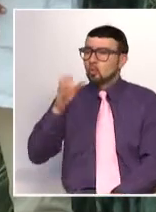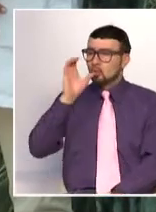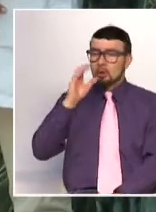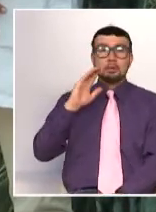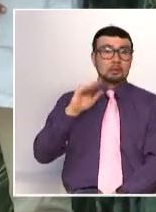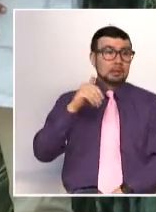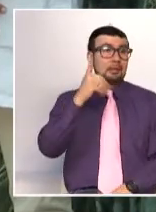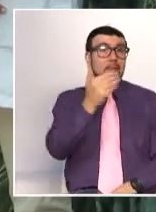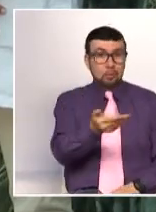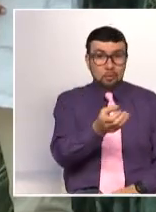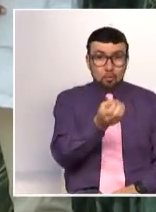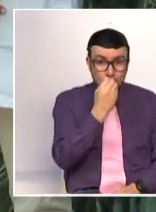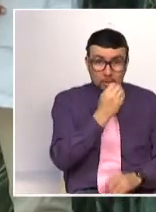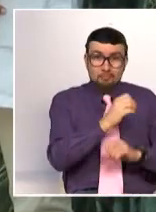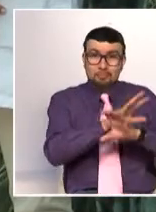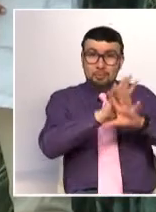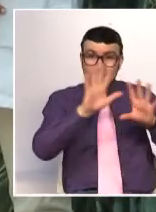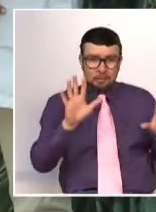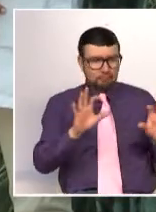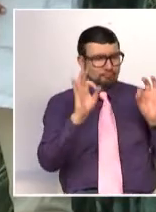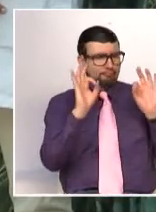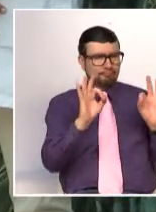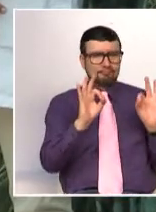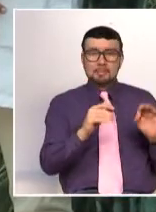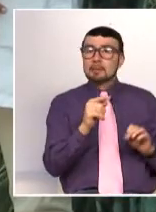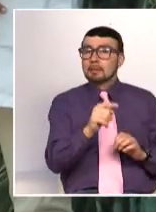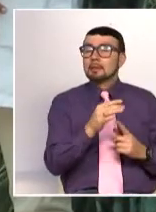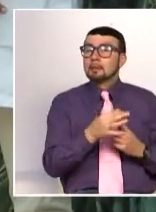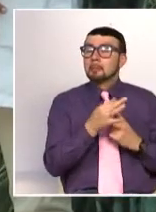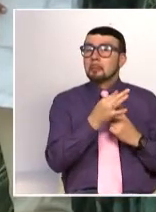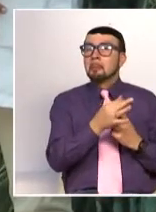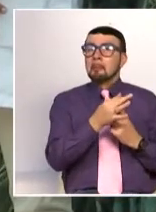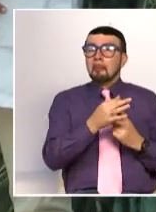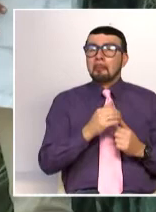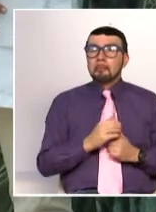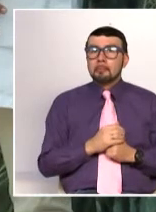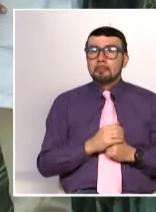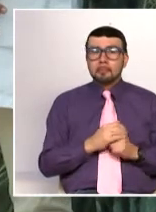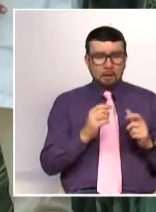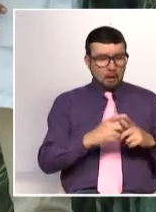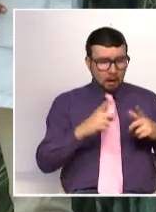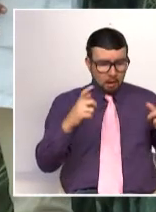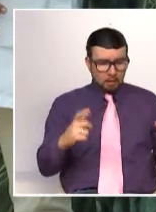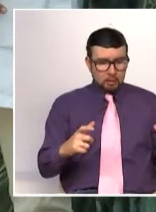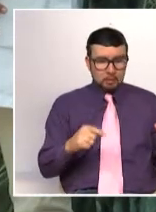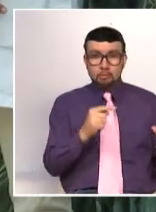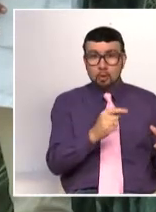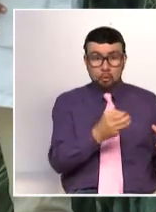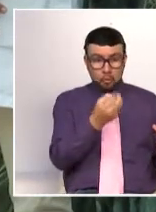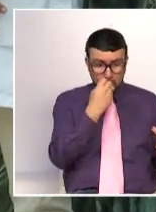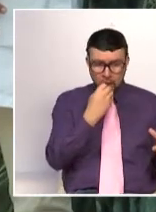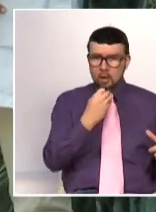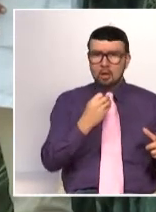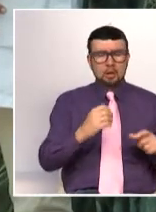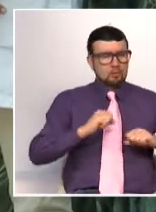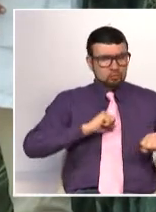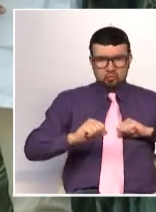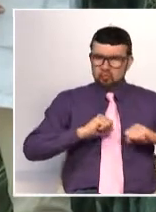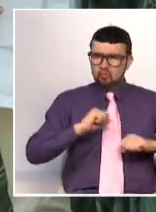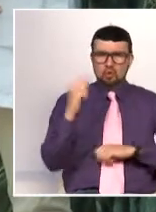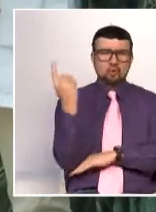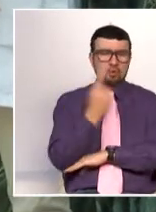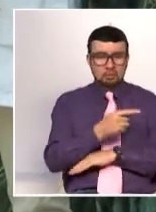un desayuno óptimo grande que le dé energía durante todo el día que puede ser